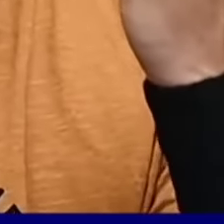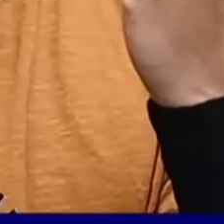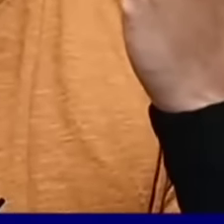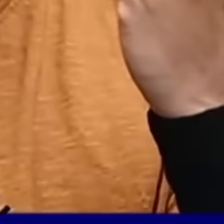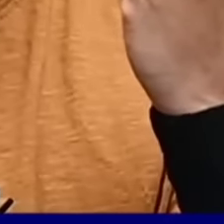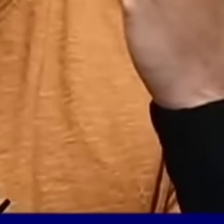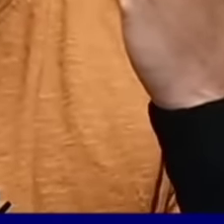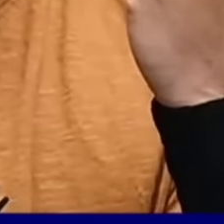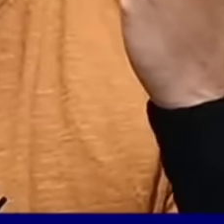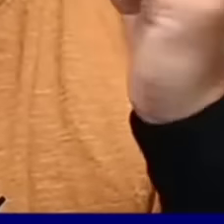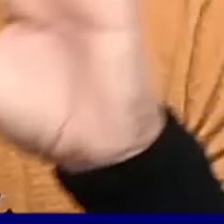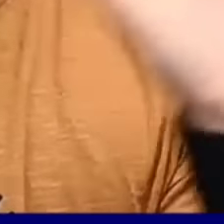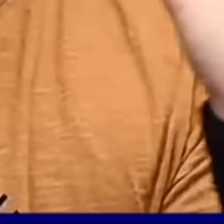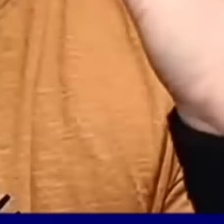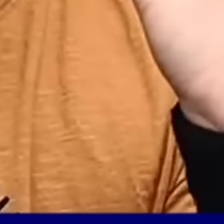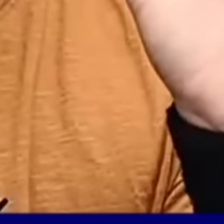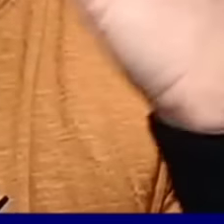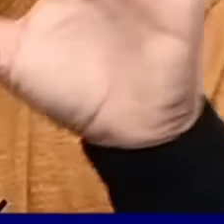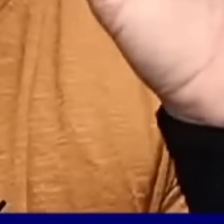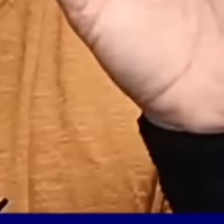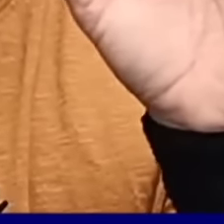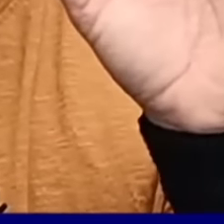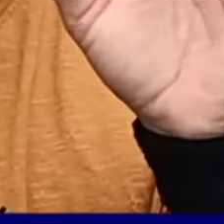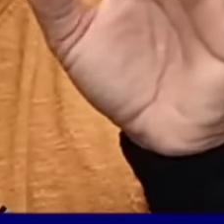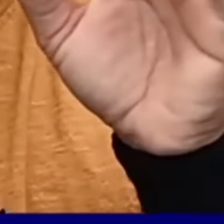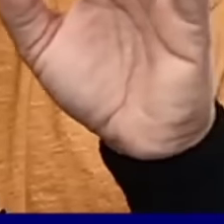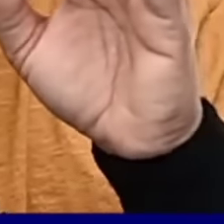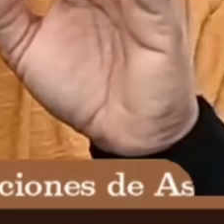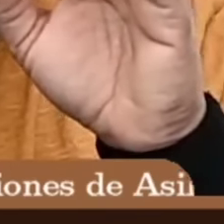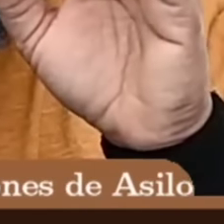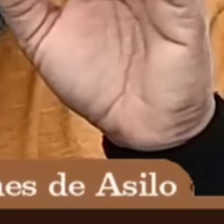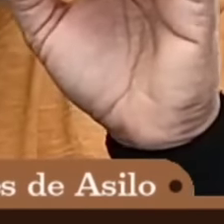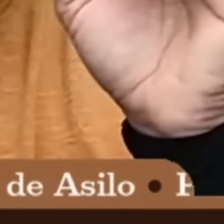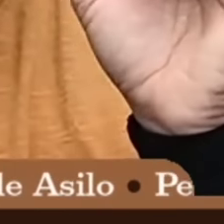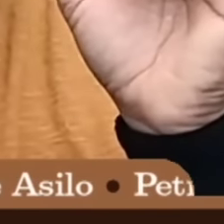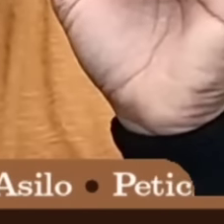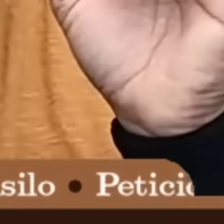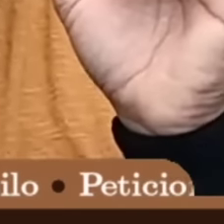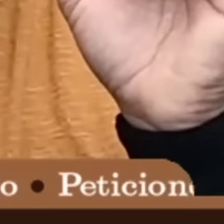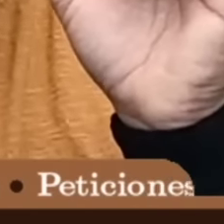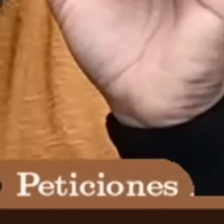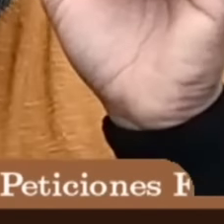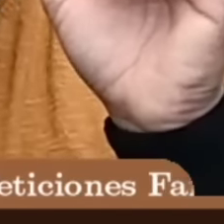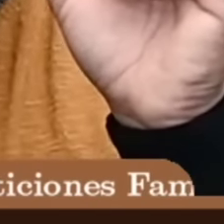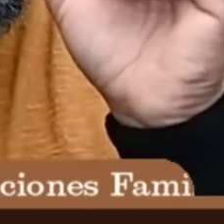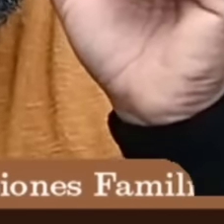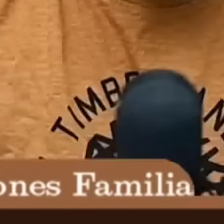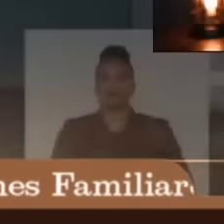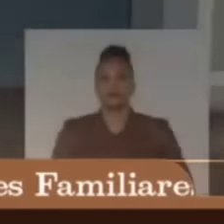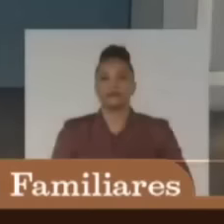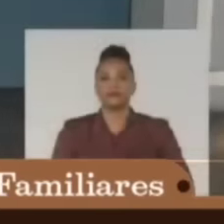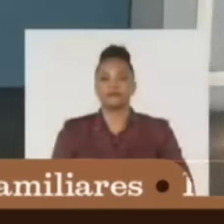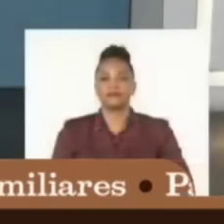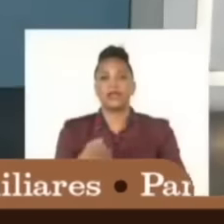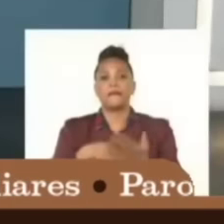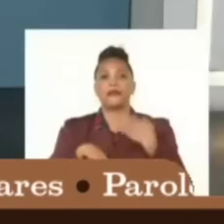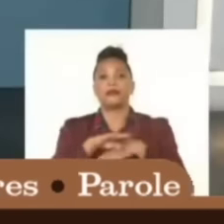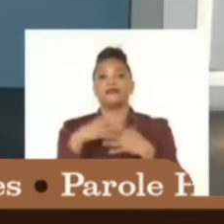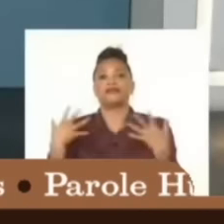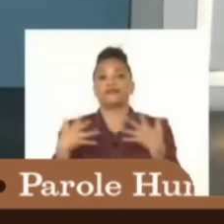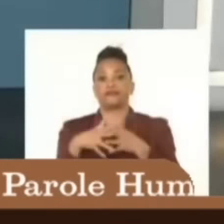Cuba sí se refiere a Lula pero en términos elogiosos como siempre qué cochino todo esto qué sucio todo esto de relaciones